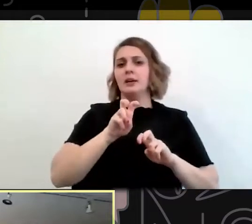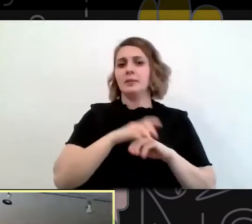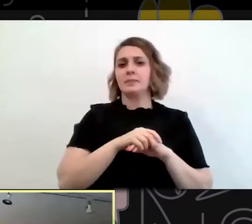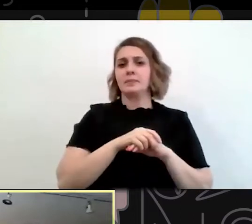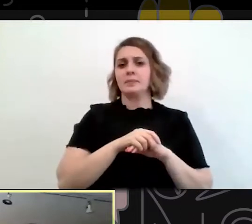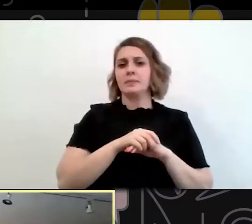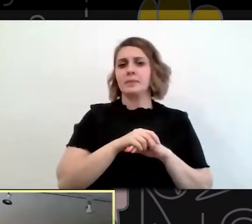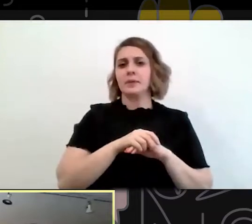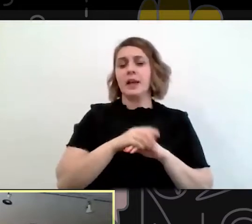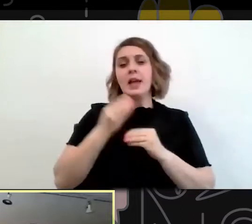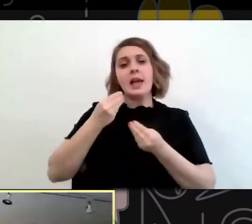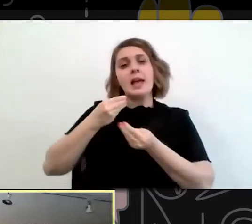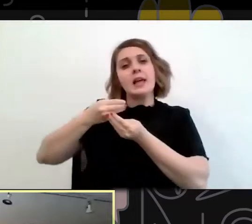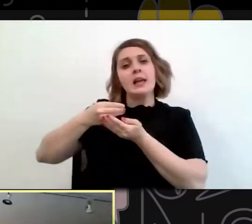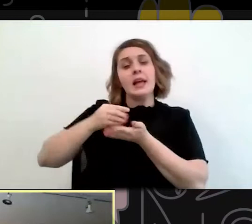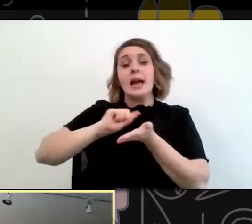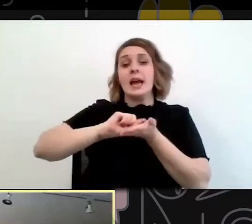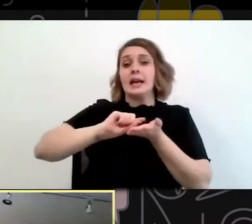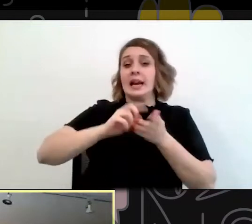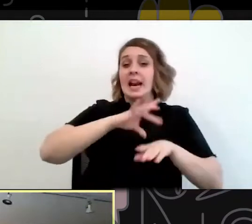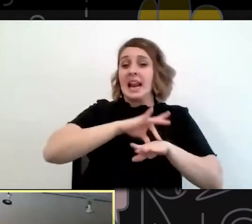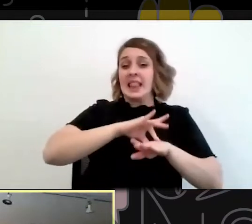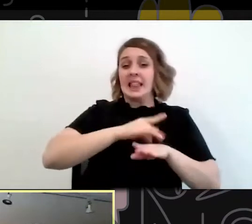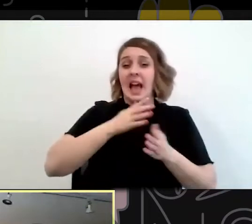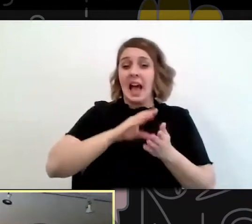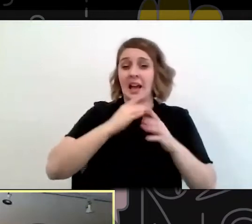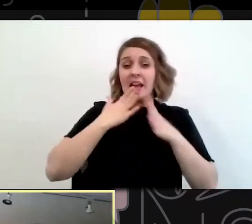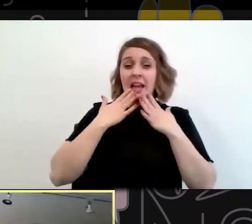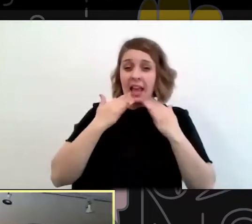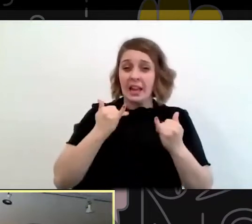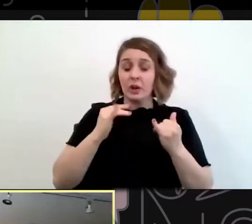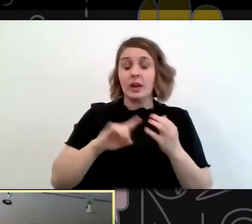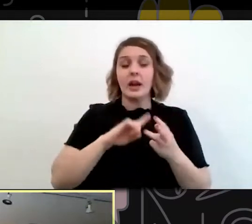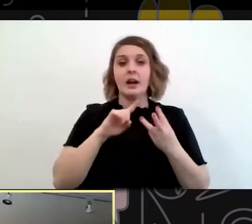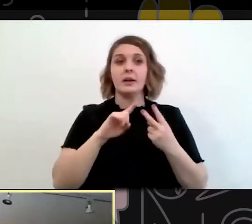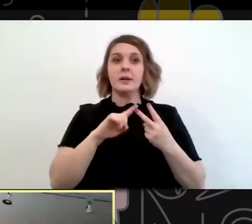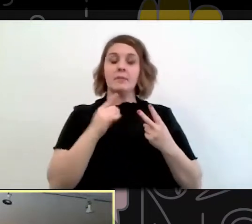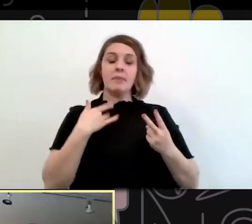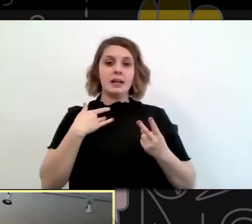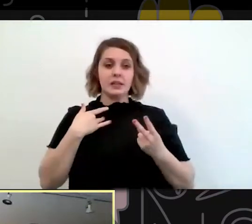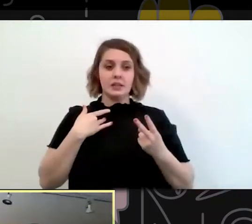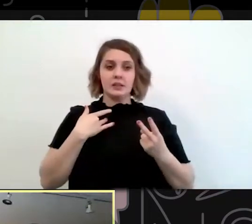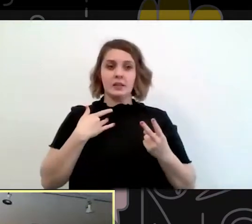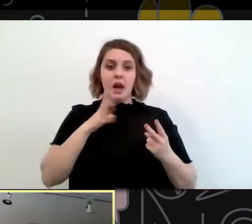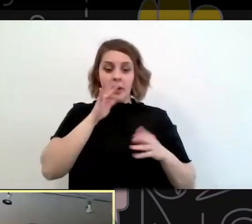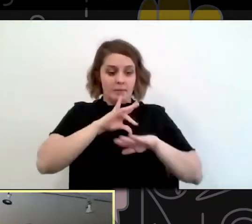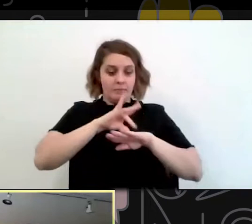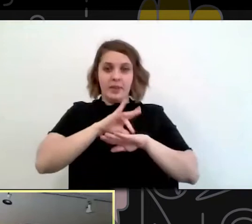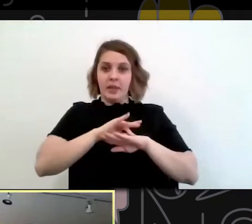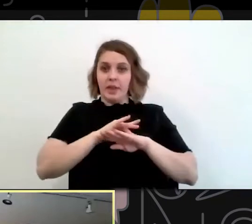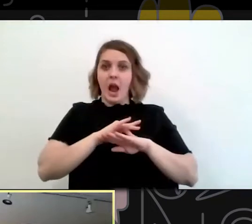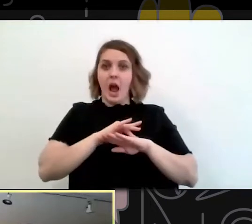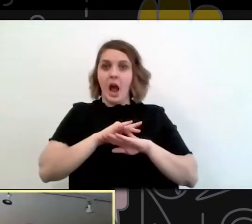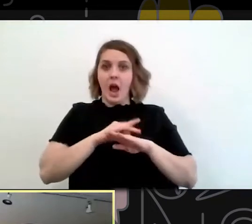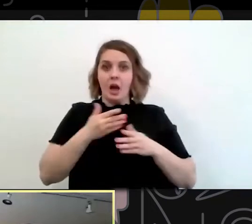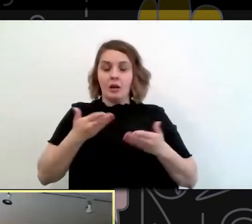clínica digital y de la receta electrónica, sin embargo, pues la medicina está en un momento incipiente, pero